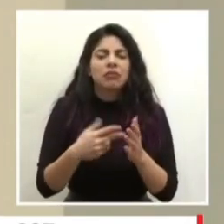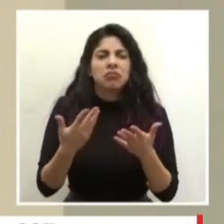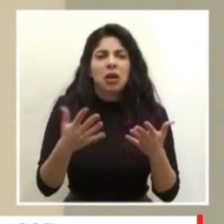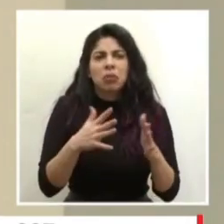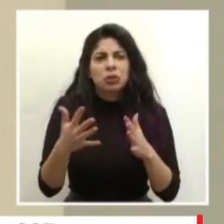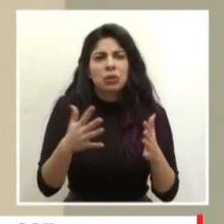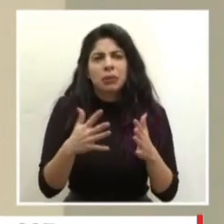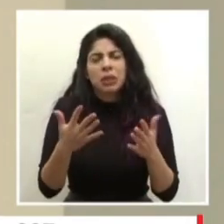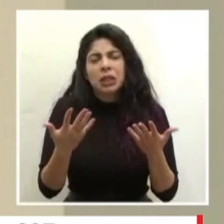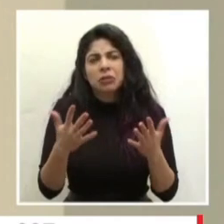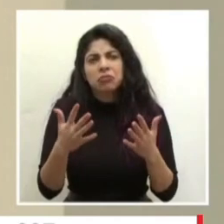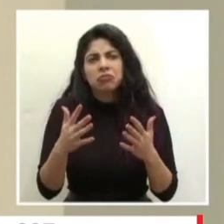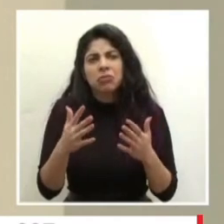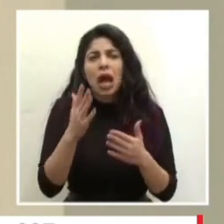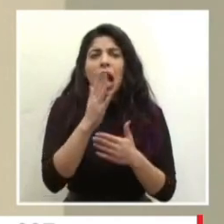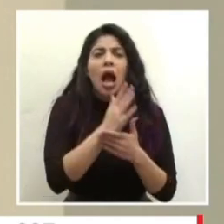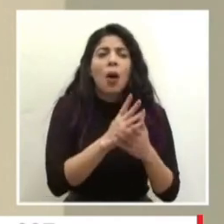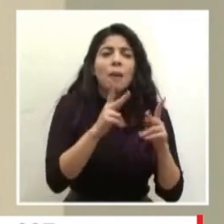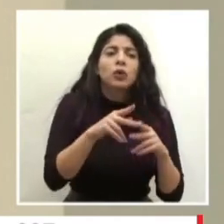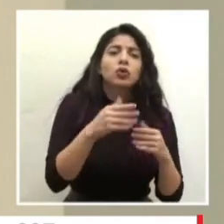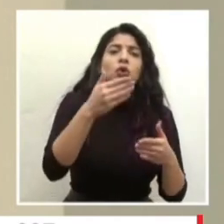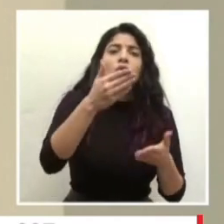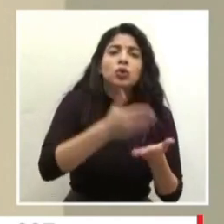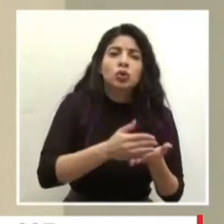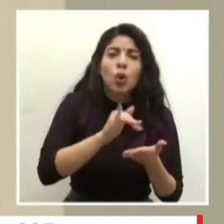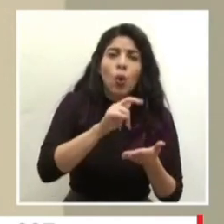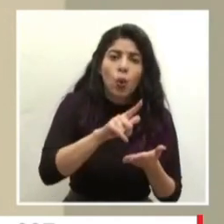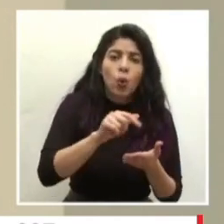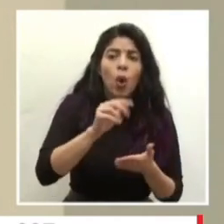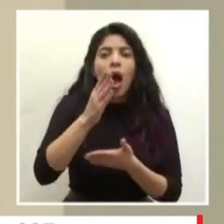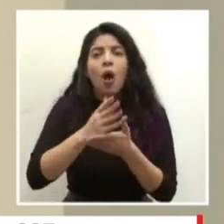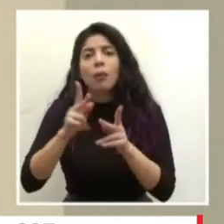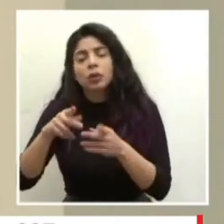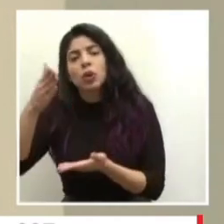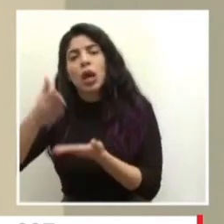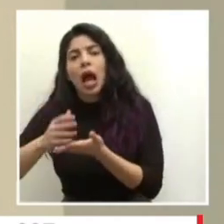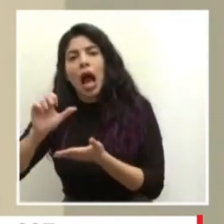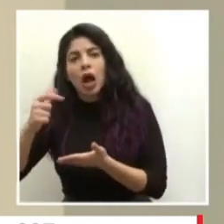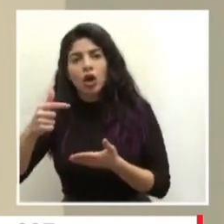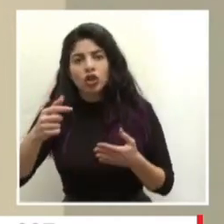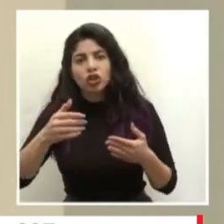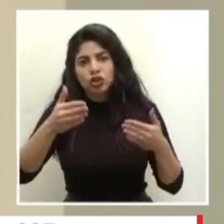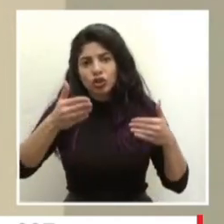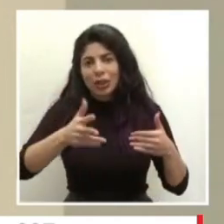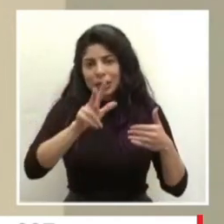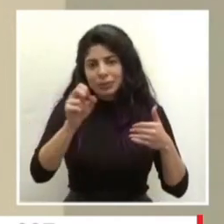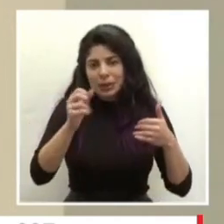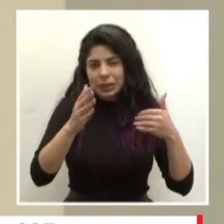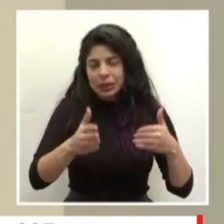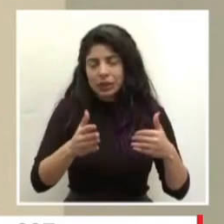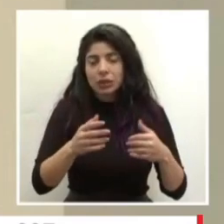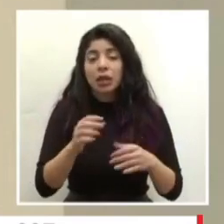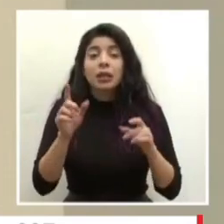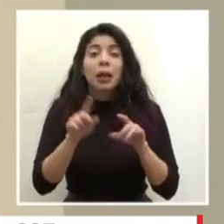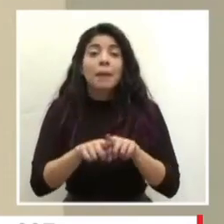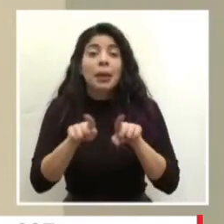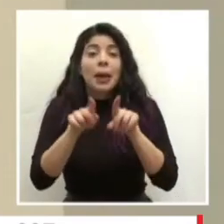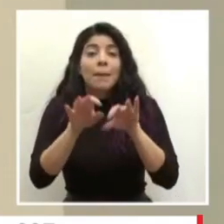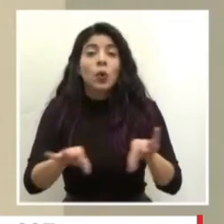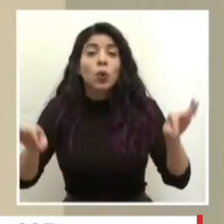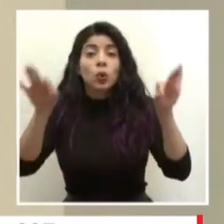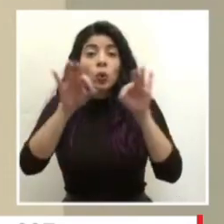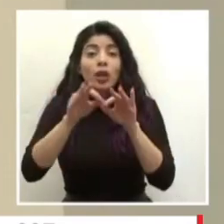aproximadamente en unos casos hasta julio, en otros casos hasta agosto. También decirlo, esto es importante, por supuesto el tema de la